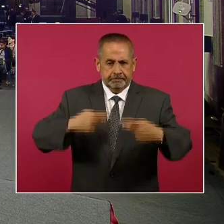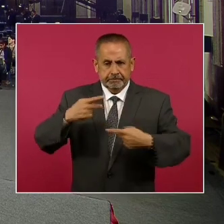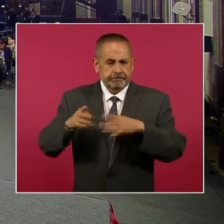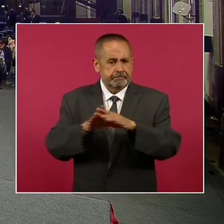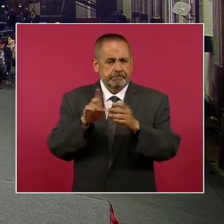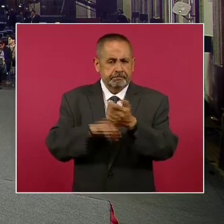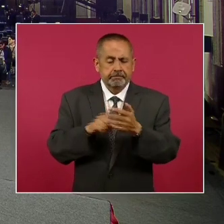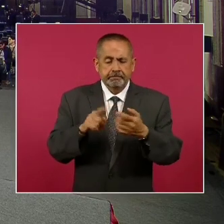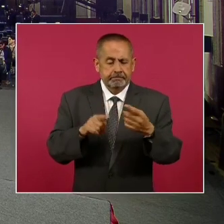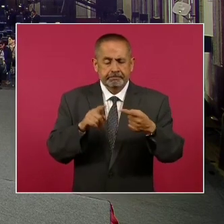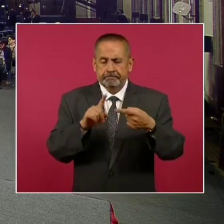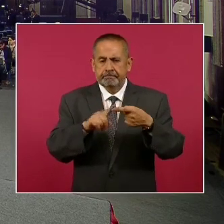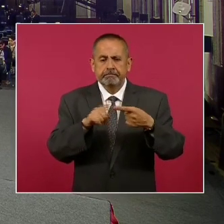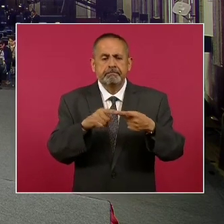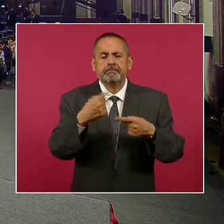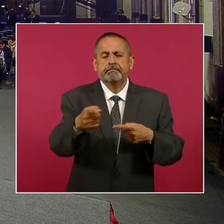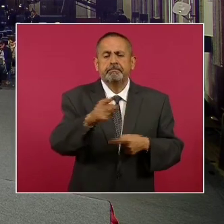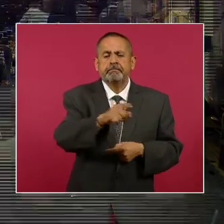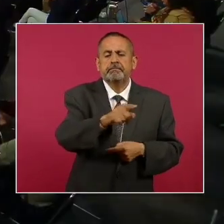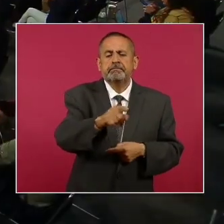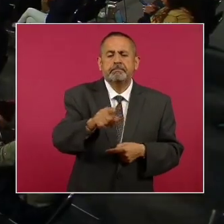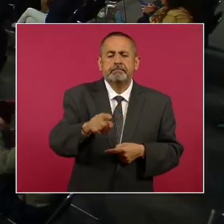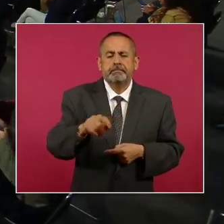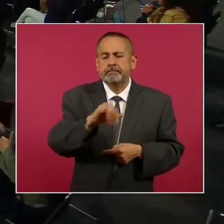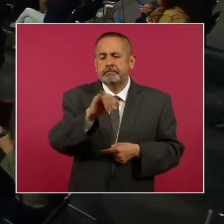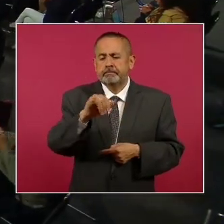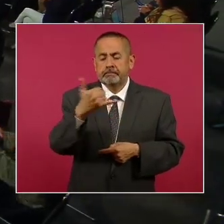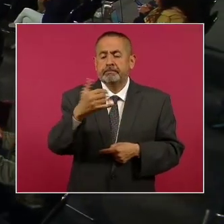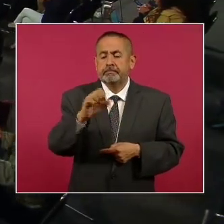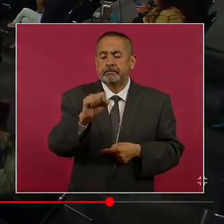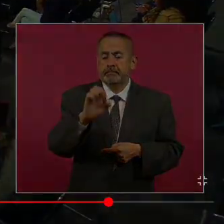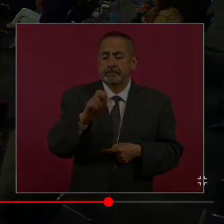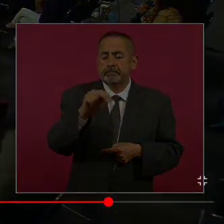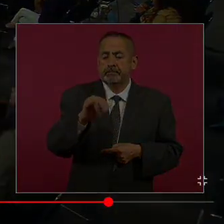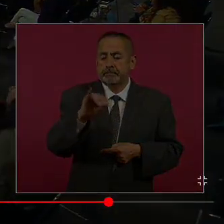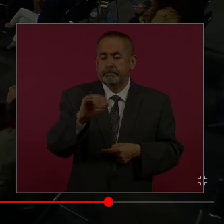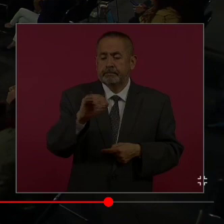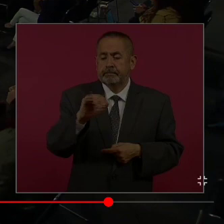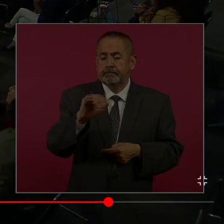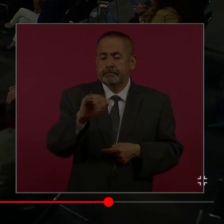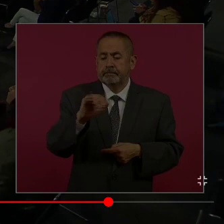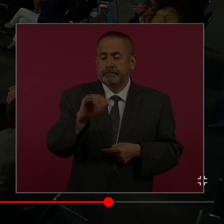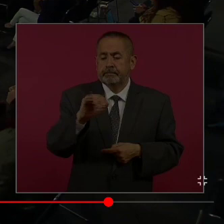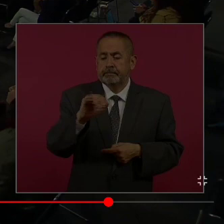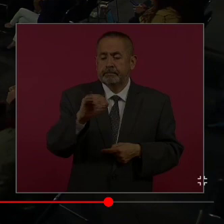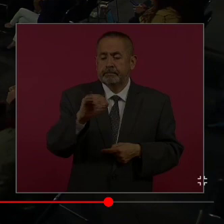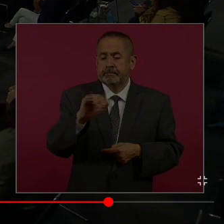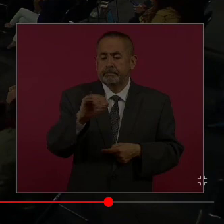Quedó pendiente Yesenia Peralta y Julio